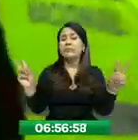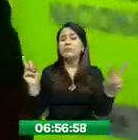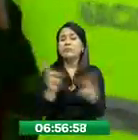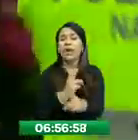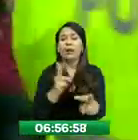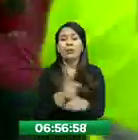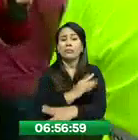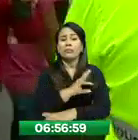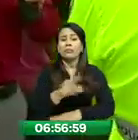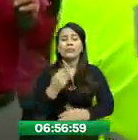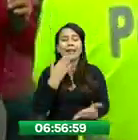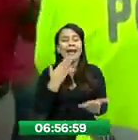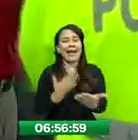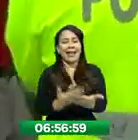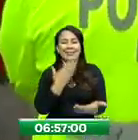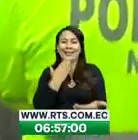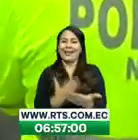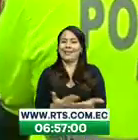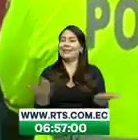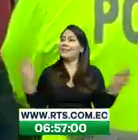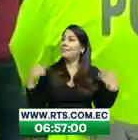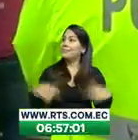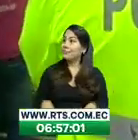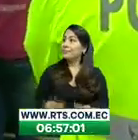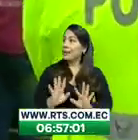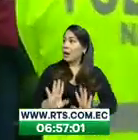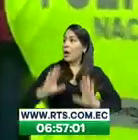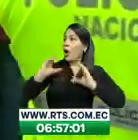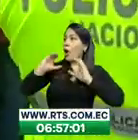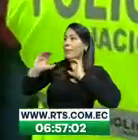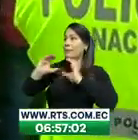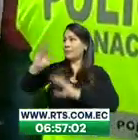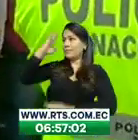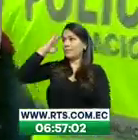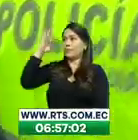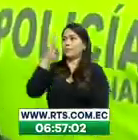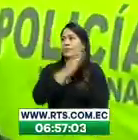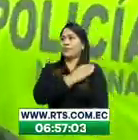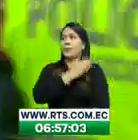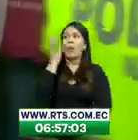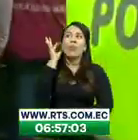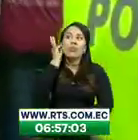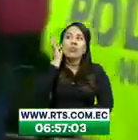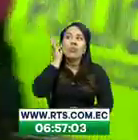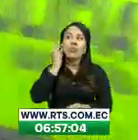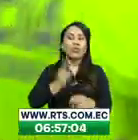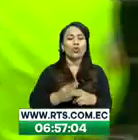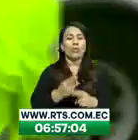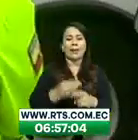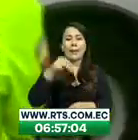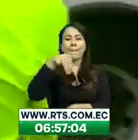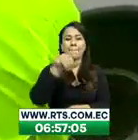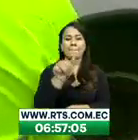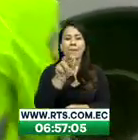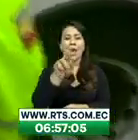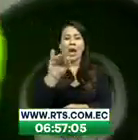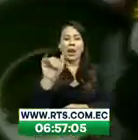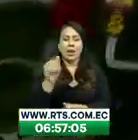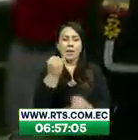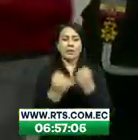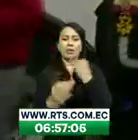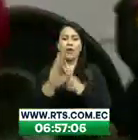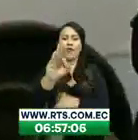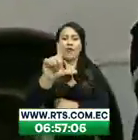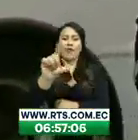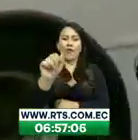Muchas gracias. Conversamos en este momento con la subteniente María Flores, es la oficial